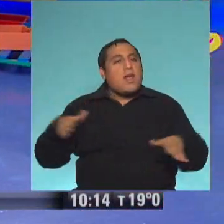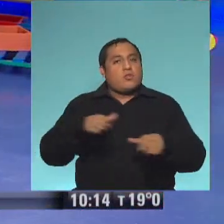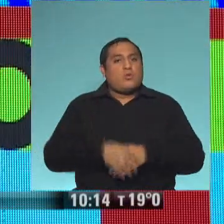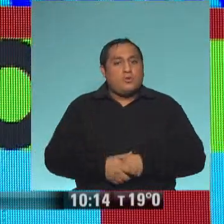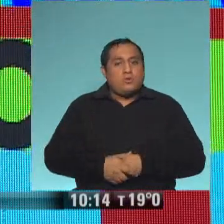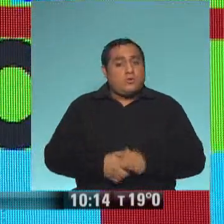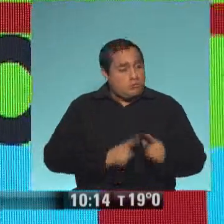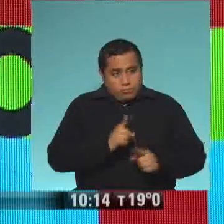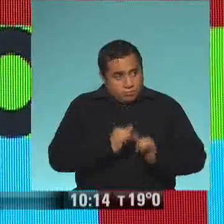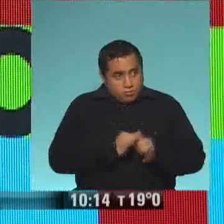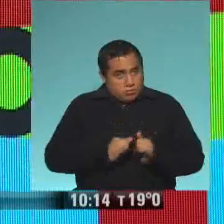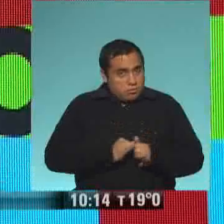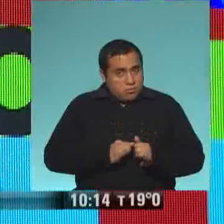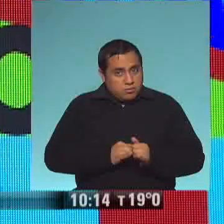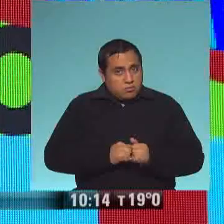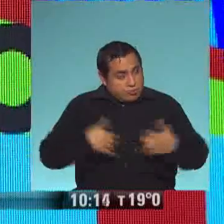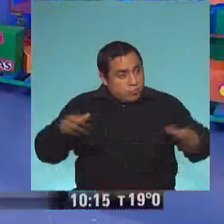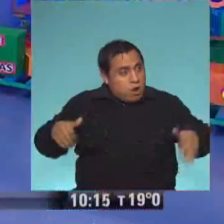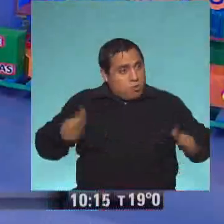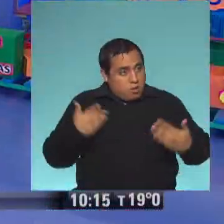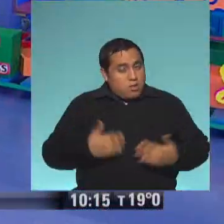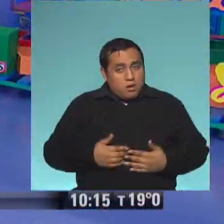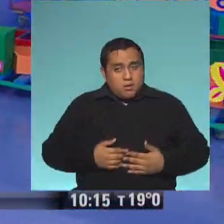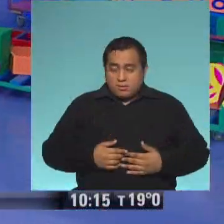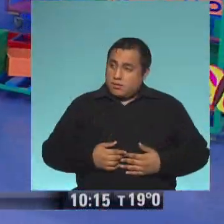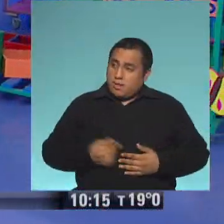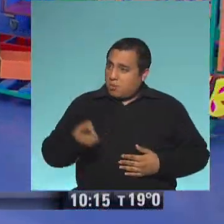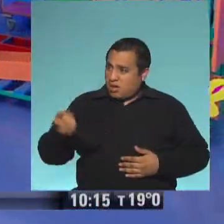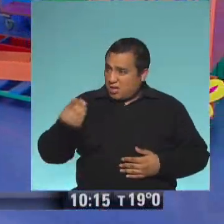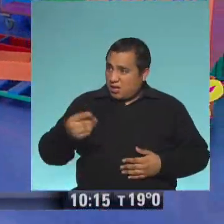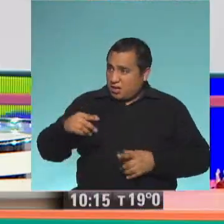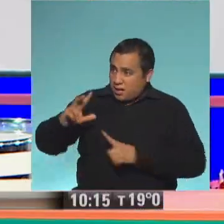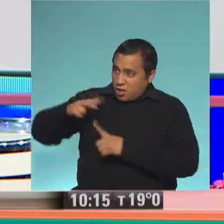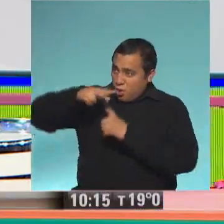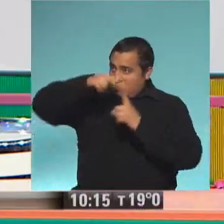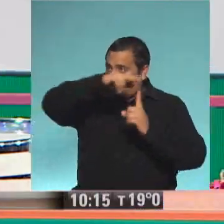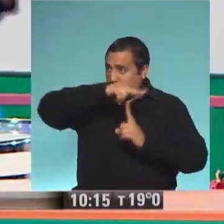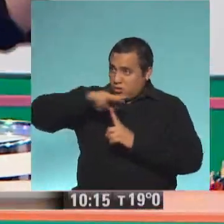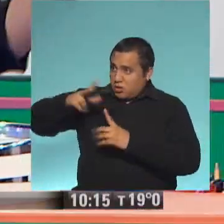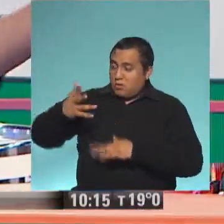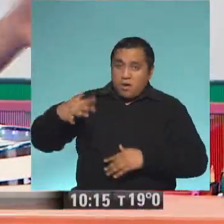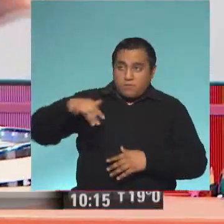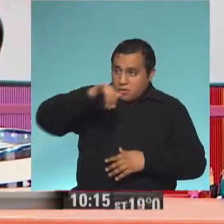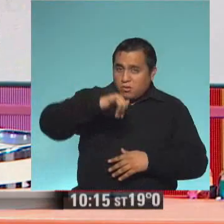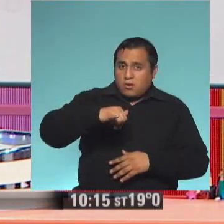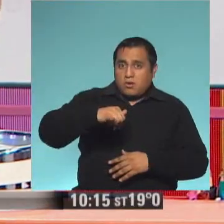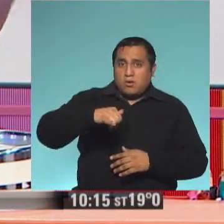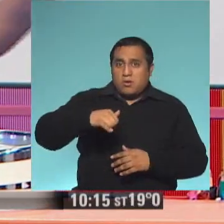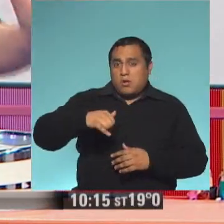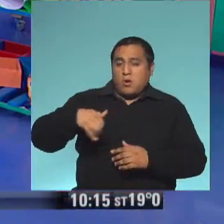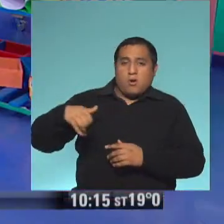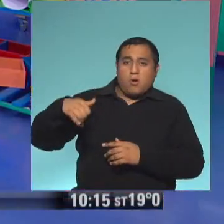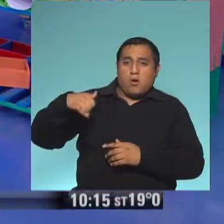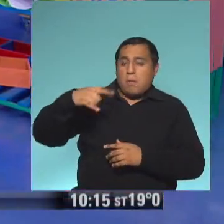Yo vine volando, no te conté, Maga, yo puedo volar. Está bien, ¿qué te tomaste? ¿Un helicóptero? No. ¿Un avión? ¿Cómo voy a tener un helicóptero? Un jet